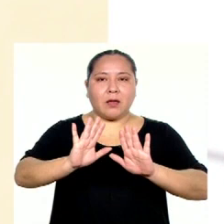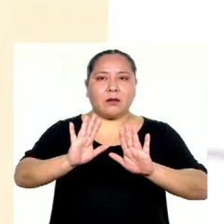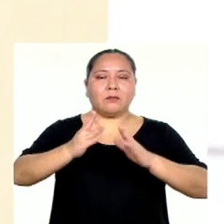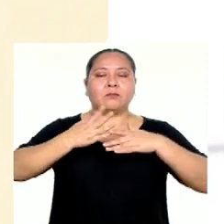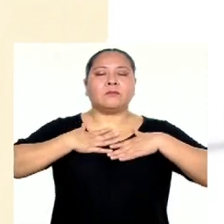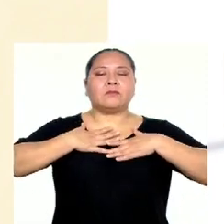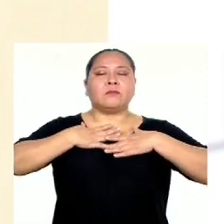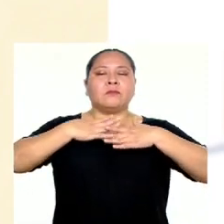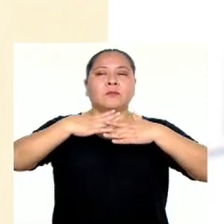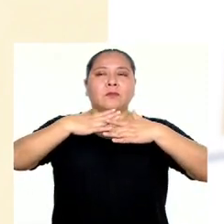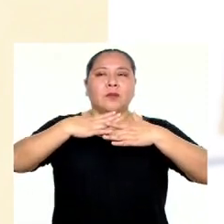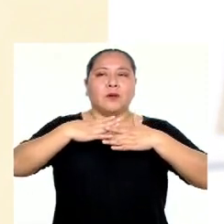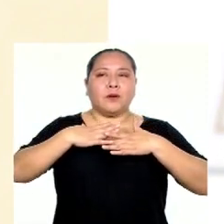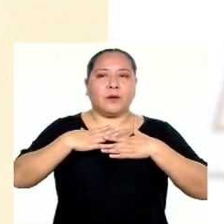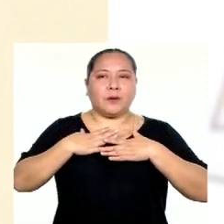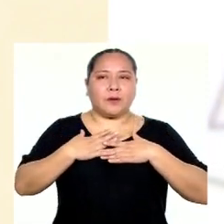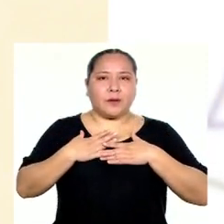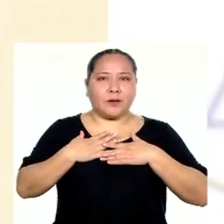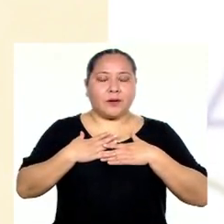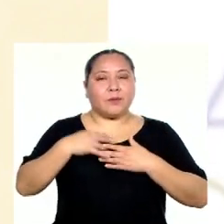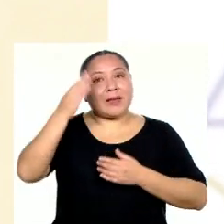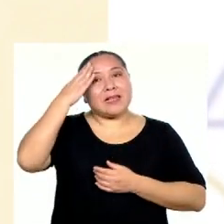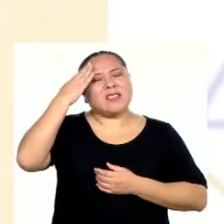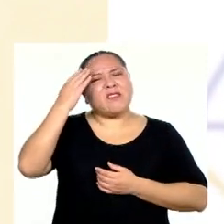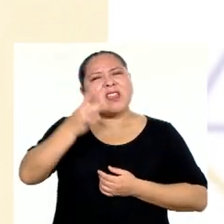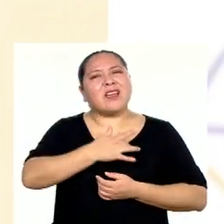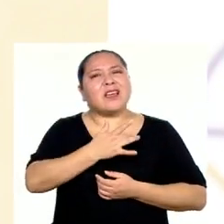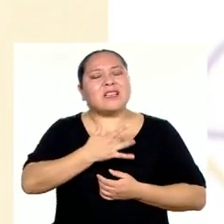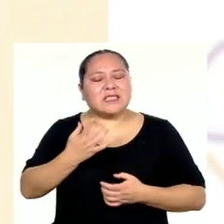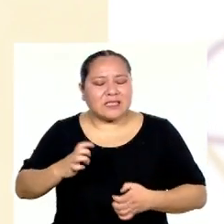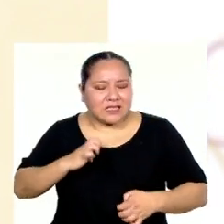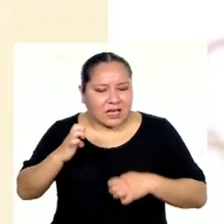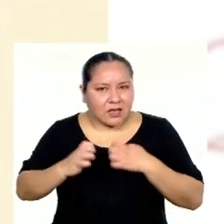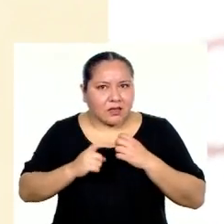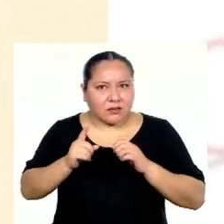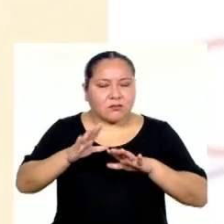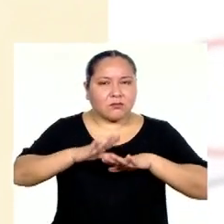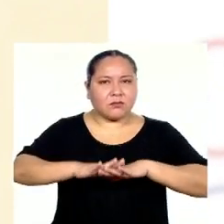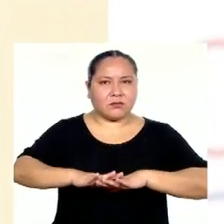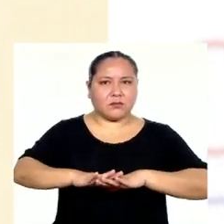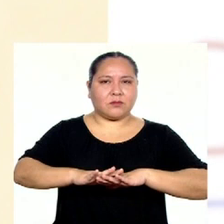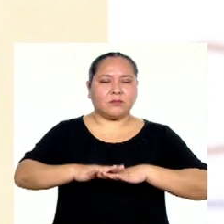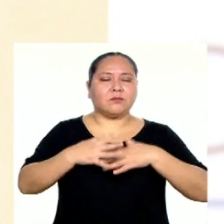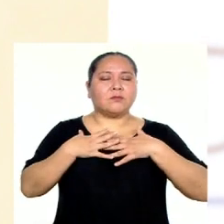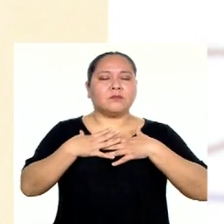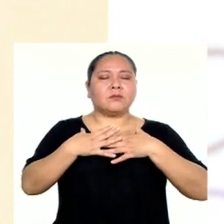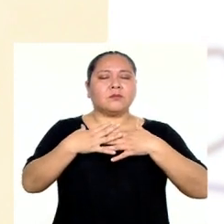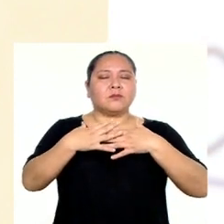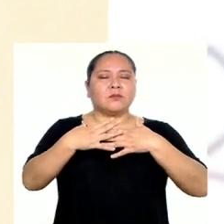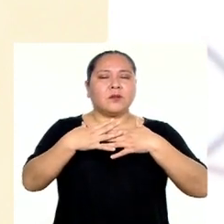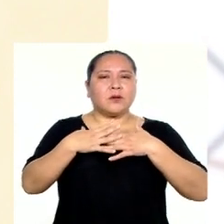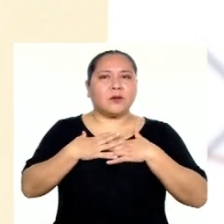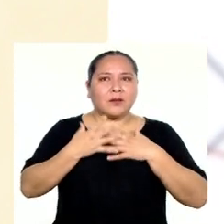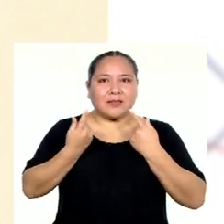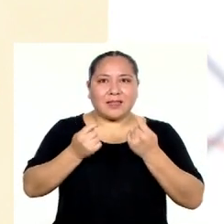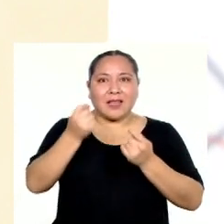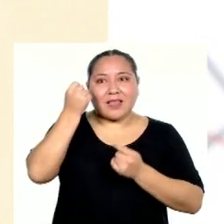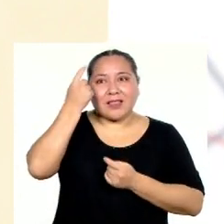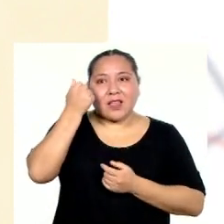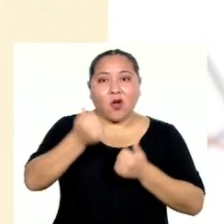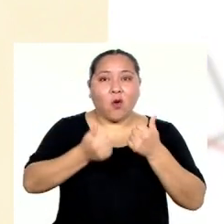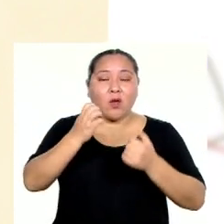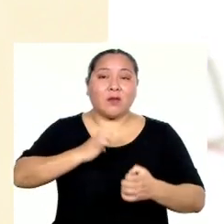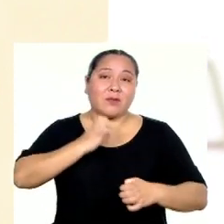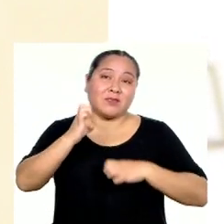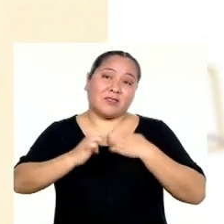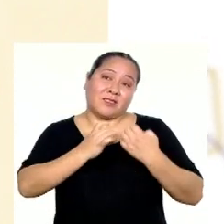Para identificar y reconocer qué es lo que estás sintiendo, debes detenerte un momento, respirar y tratar de entender qué emoción